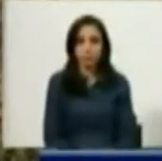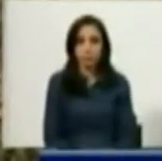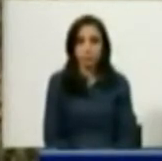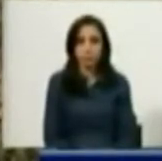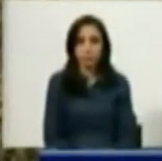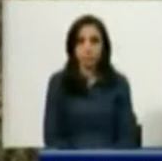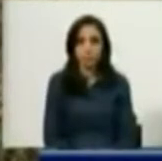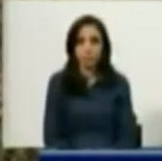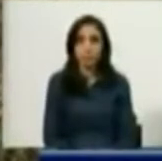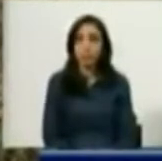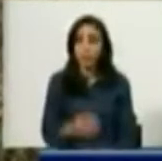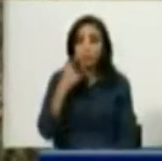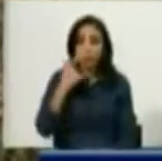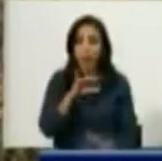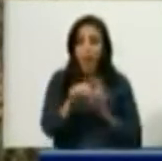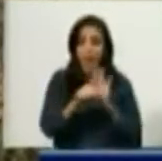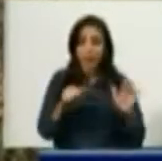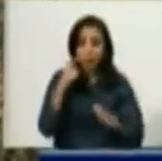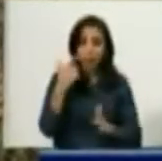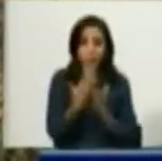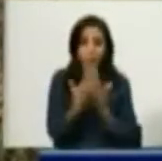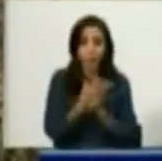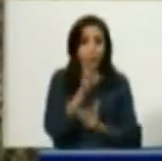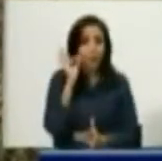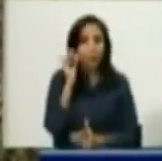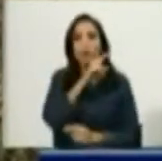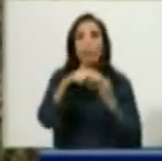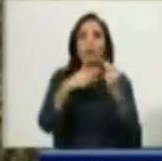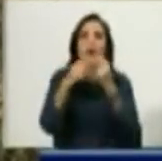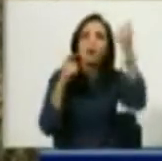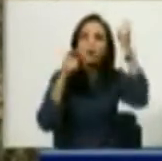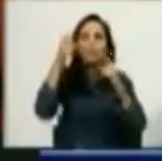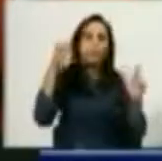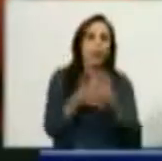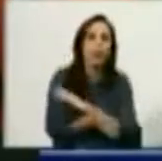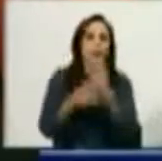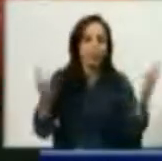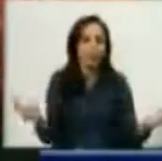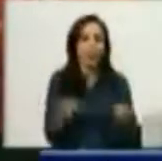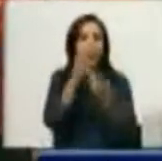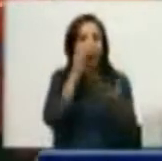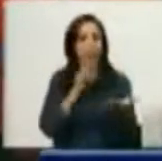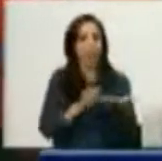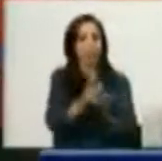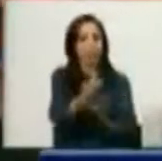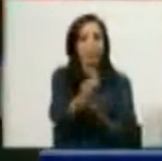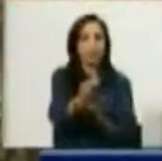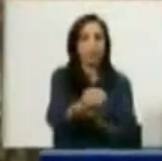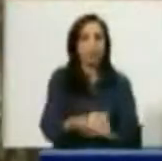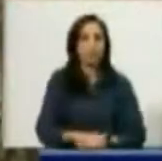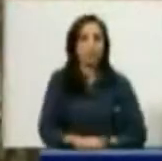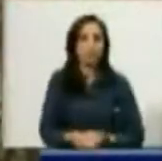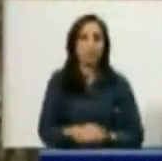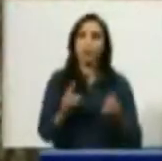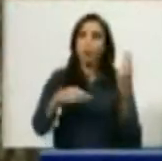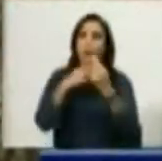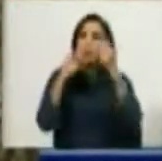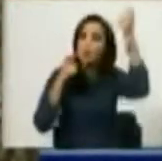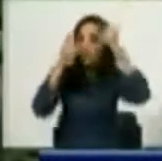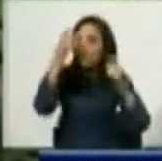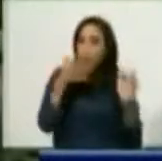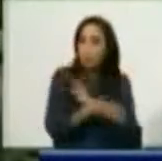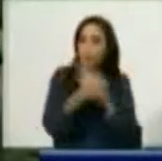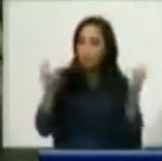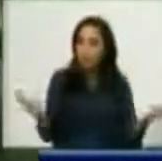el artículo de Carola ella se lo pasó numeral chavismo es numeral